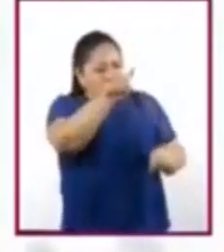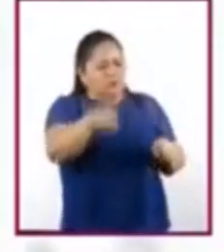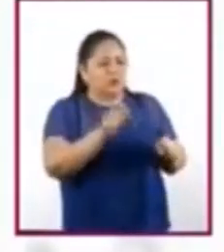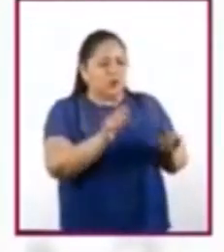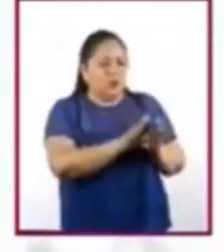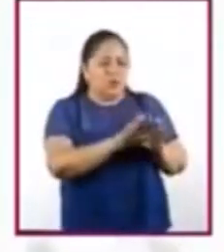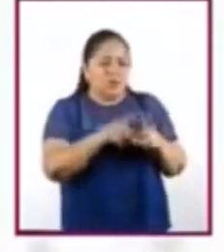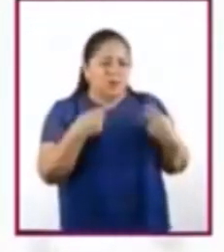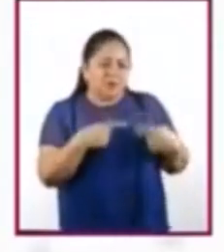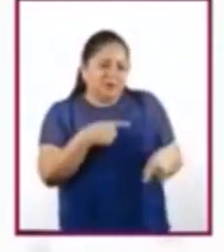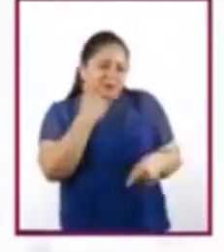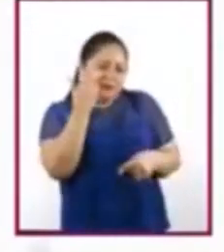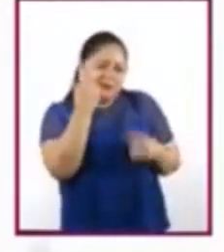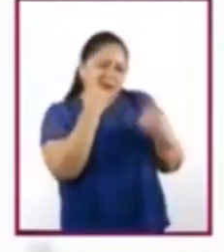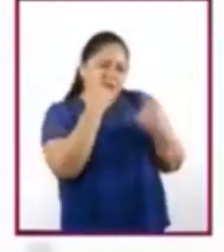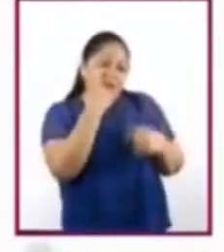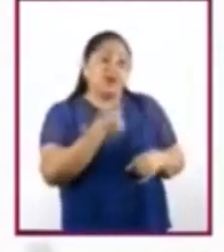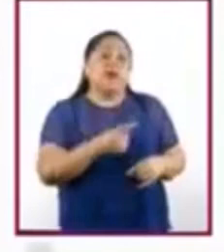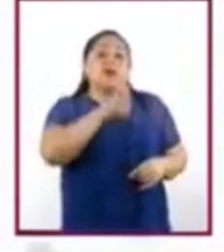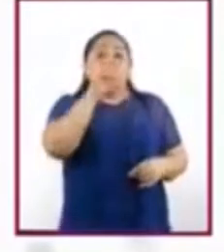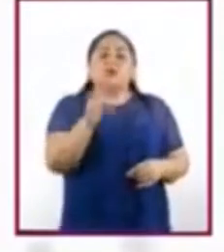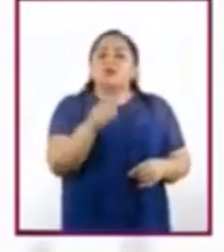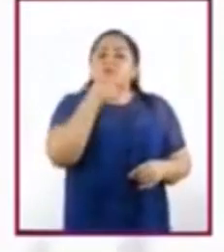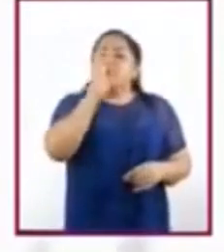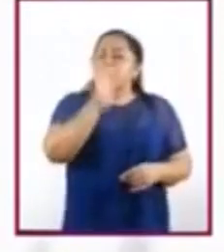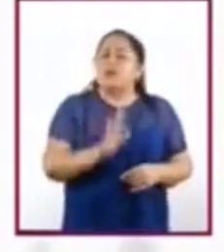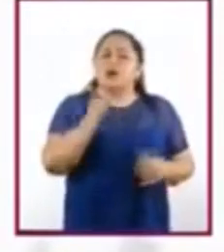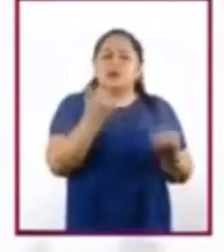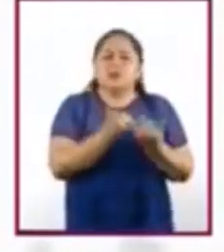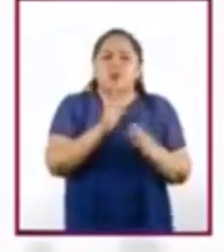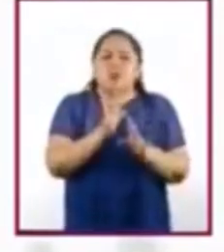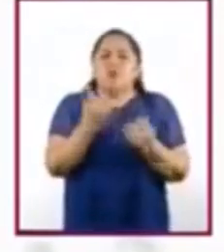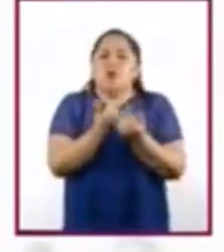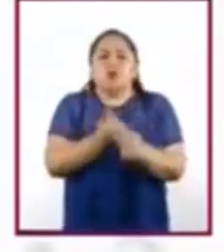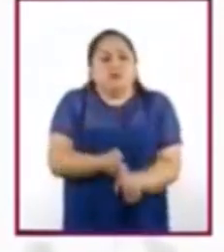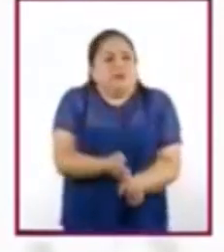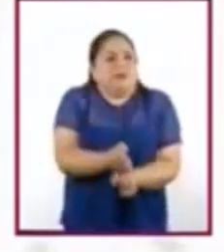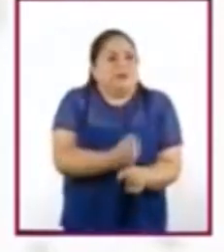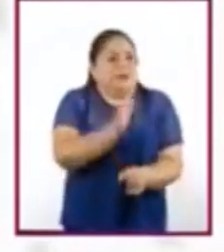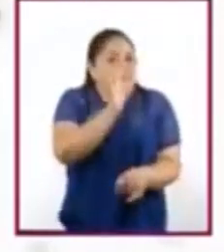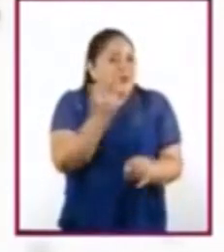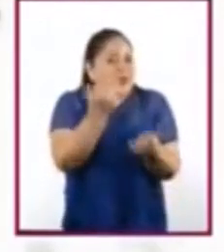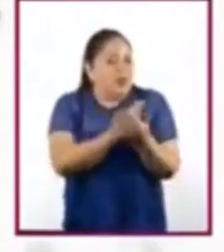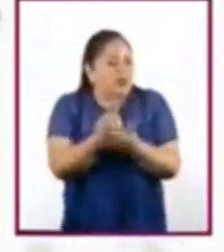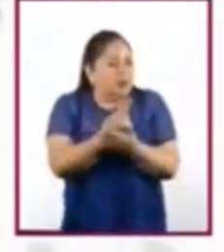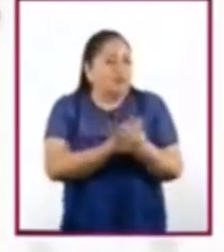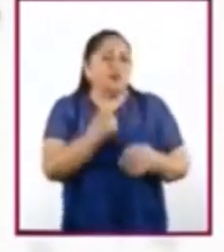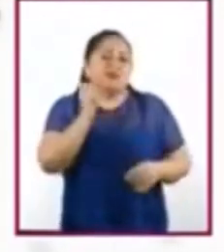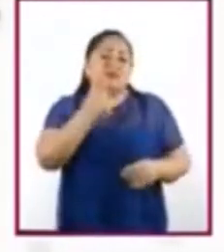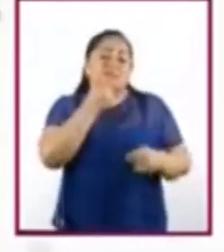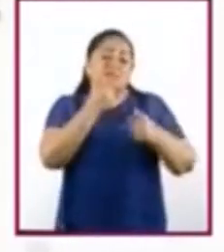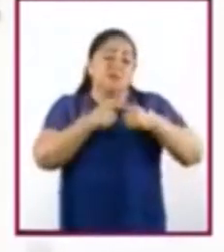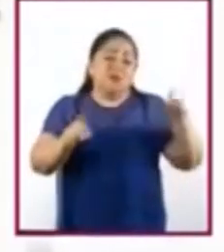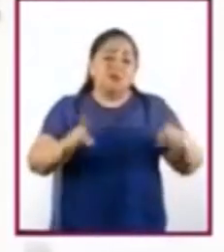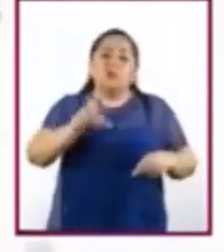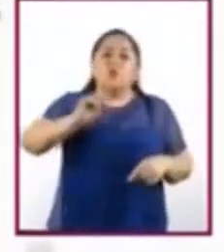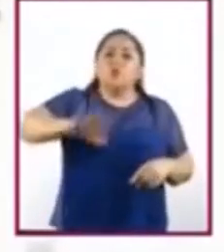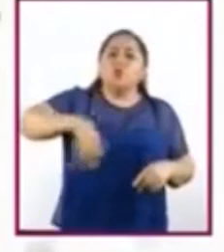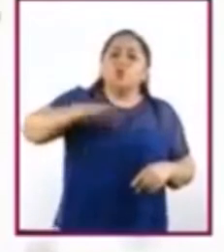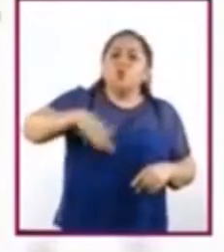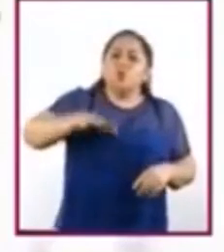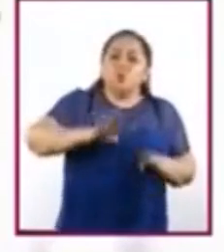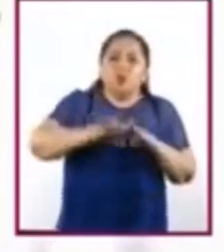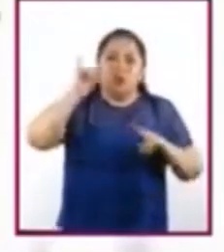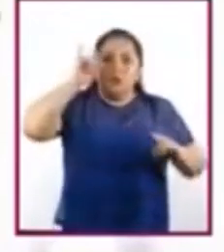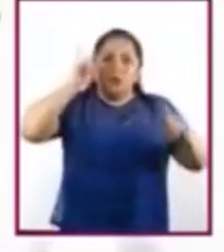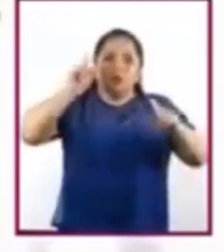de su presa. El procedimiento es casi un acto de exorcismo, con la diferencia de que la caricatura no busca extraer los